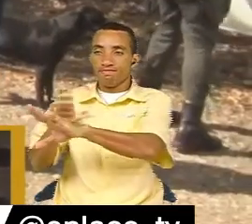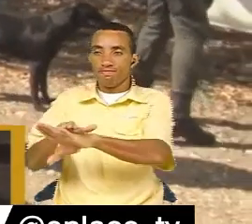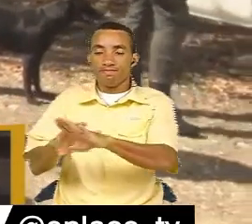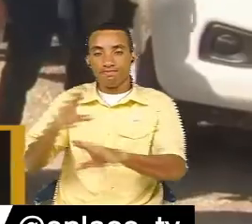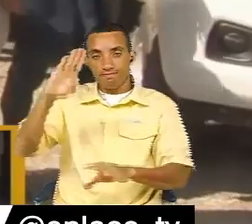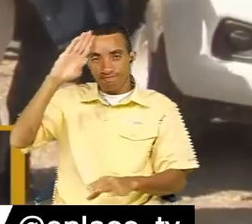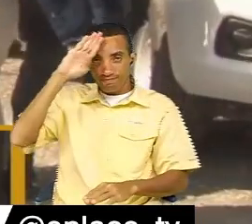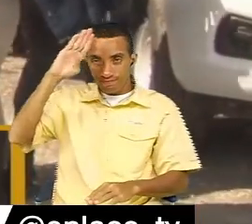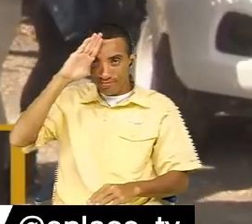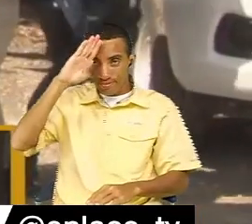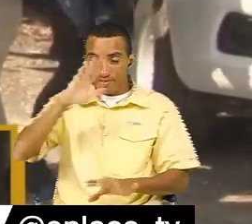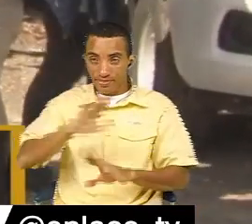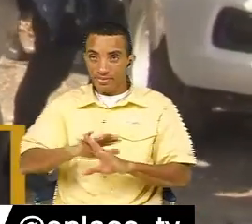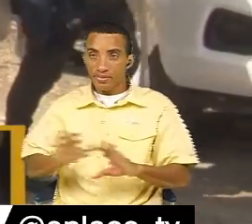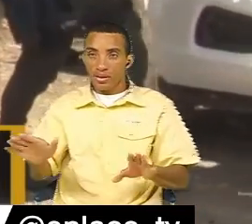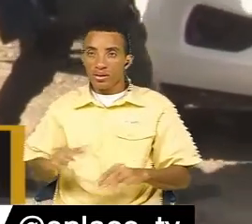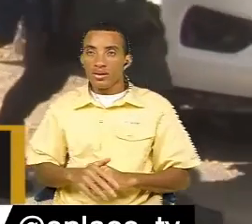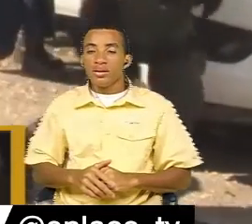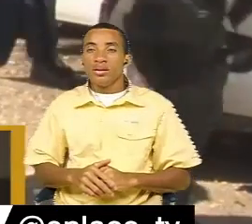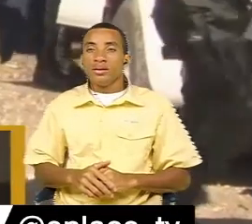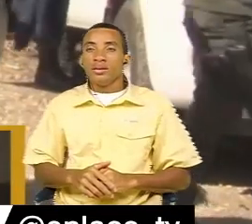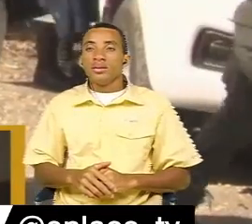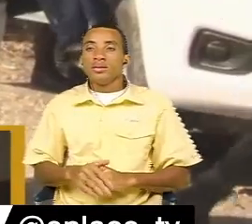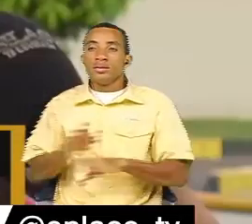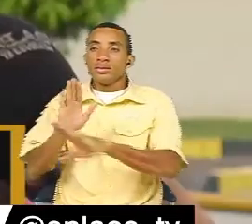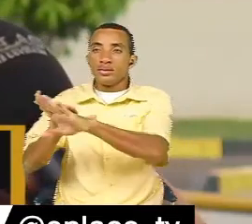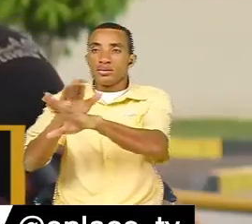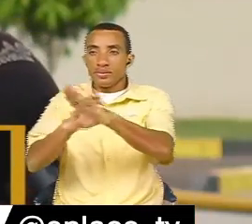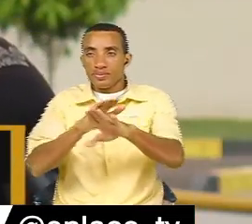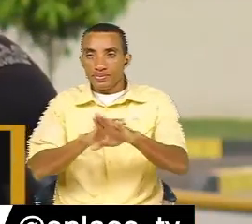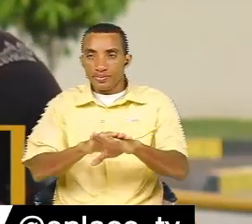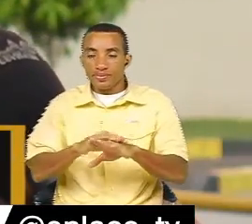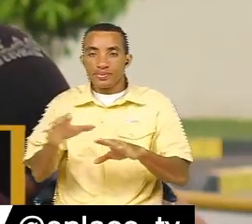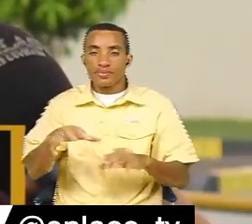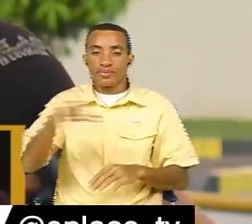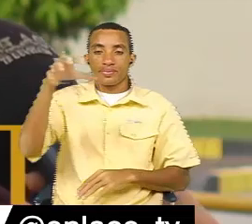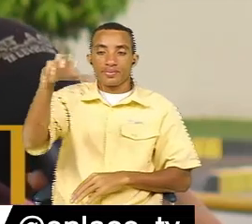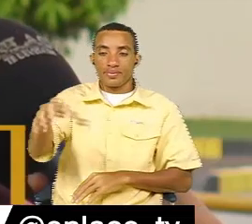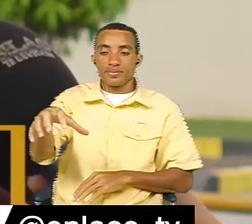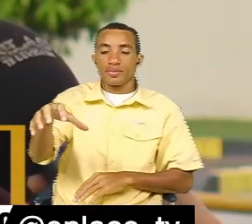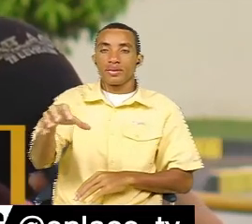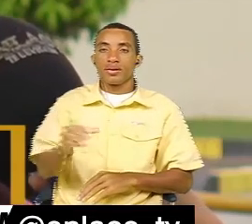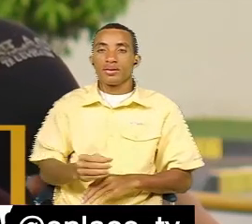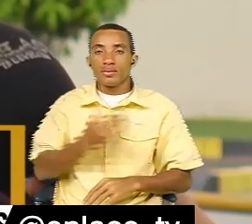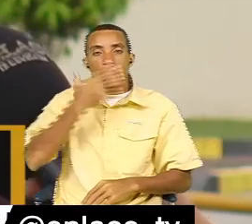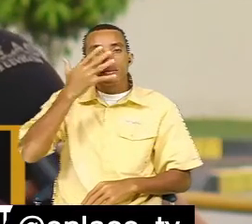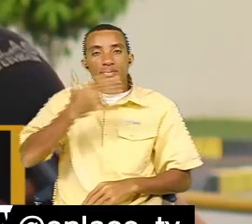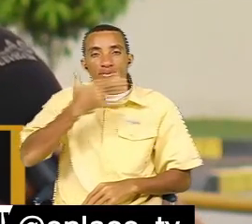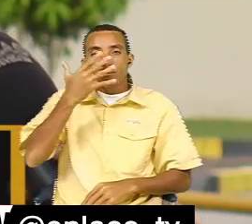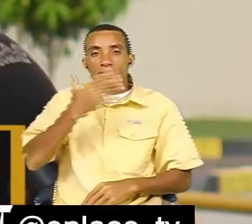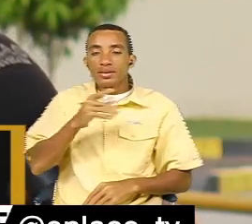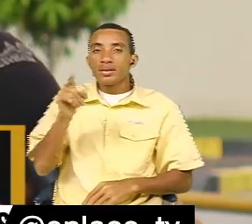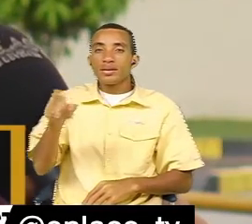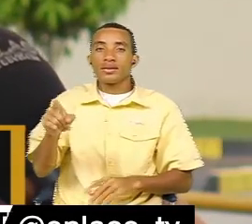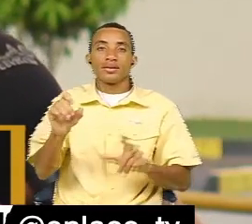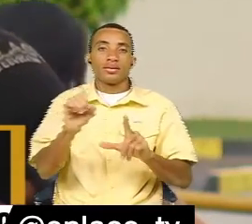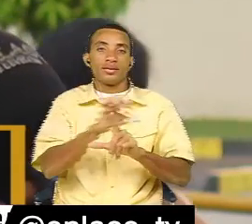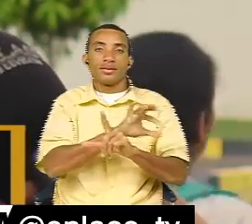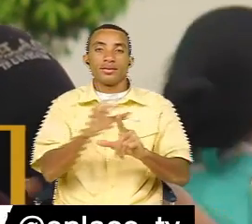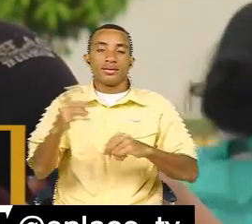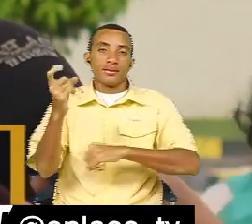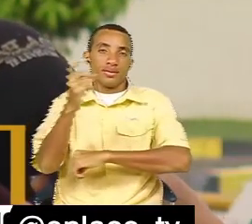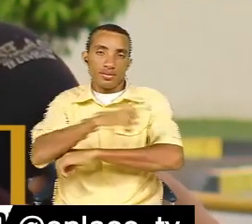y se puso, digamos, a buen recaudo en la estación de gas del Llanito de Ecopetrol, y posteriormente pues hemos